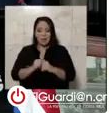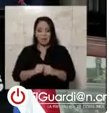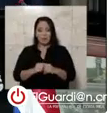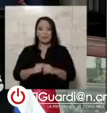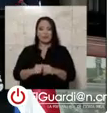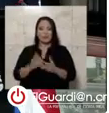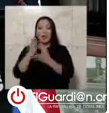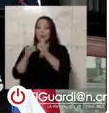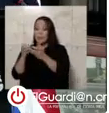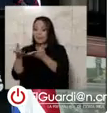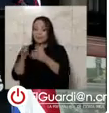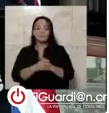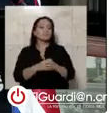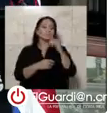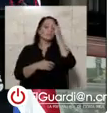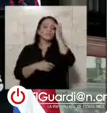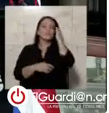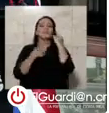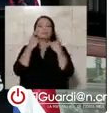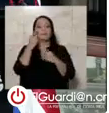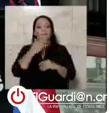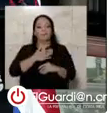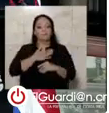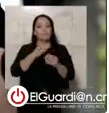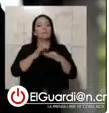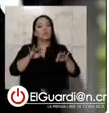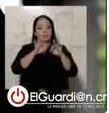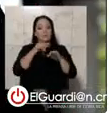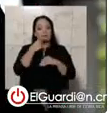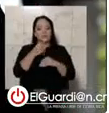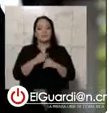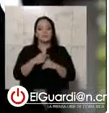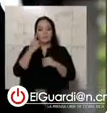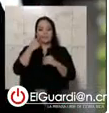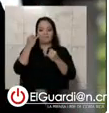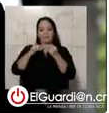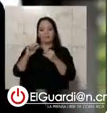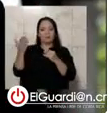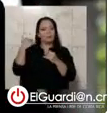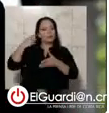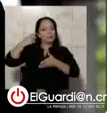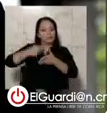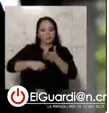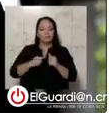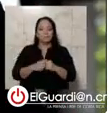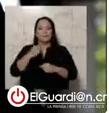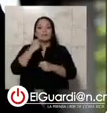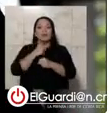¿Algo más, don Ale? Sí, yo me parece importante resaltar sobre el fin de semana que tuvimos muy duro el